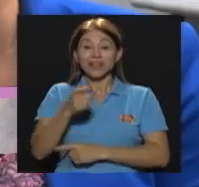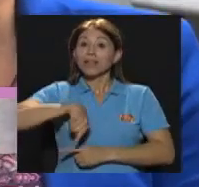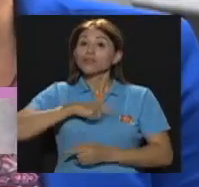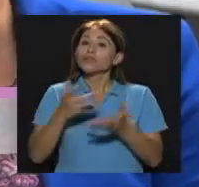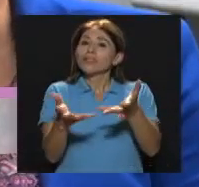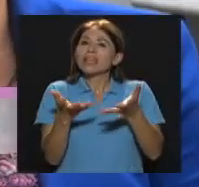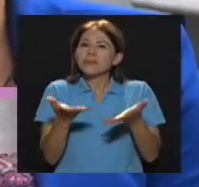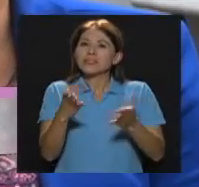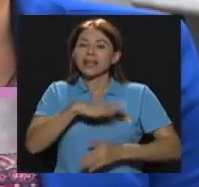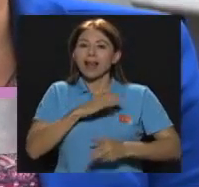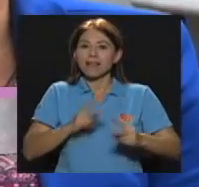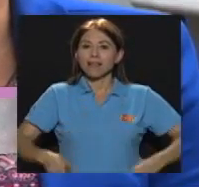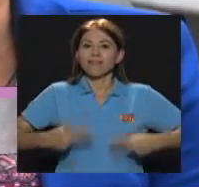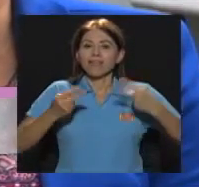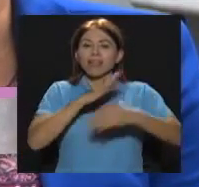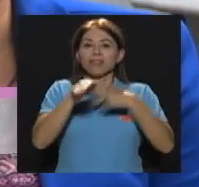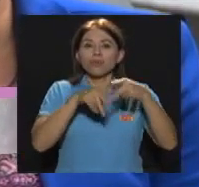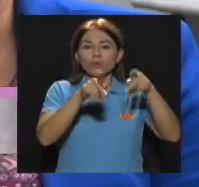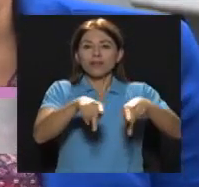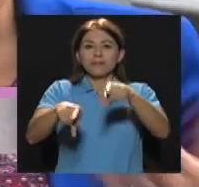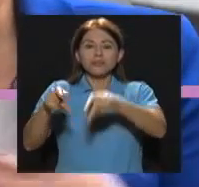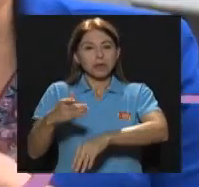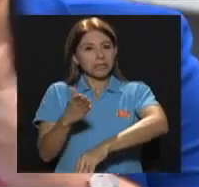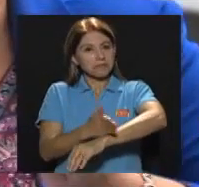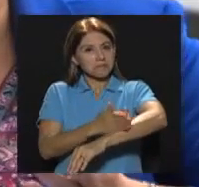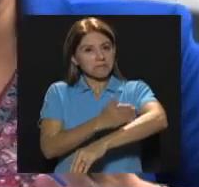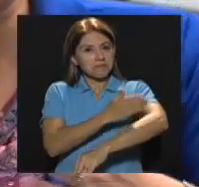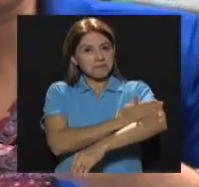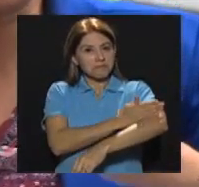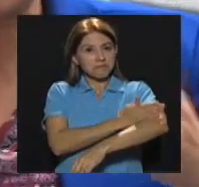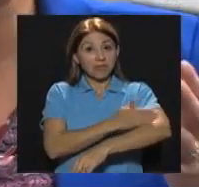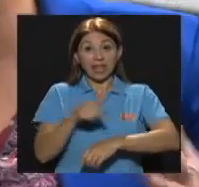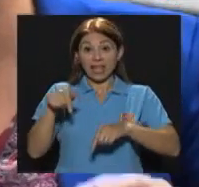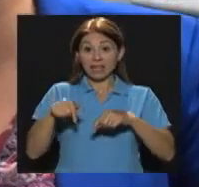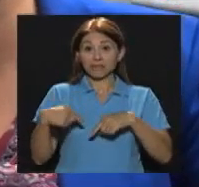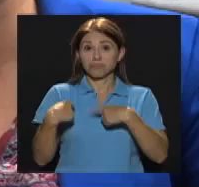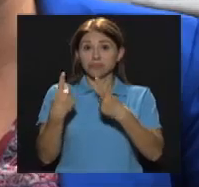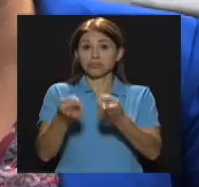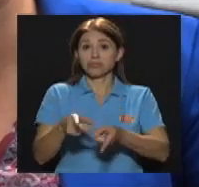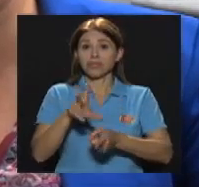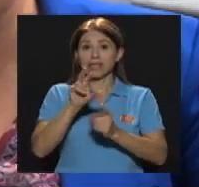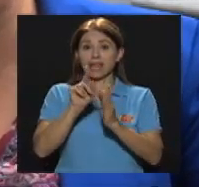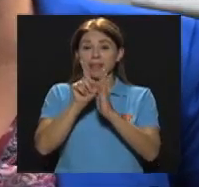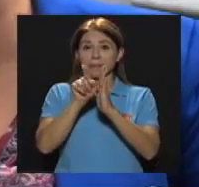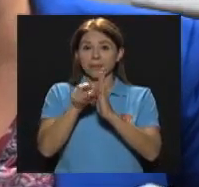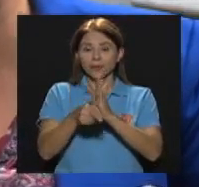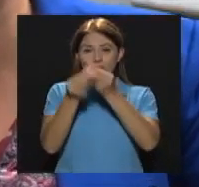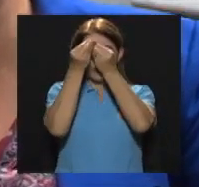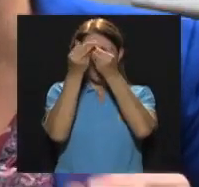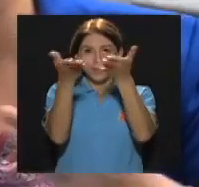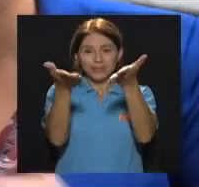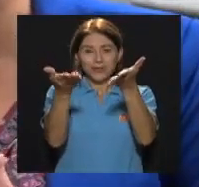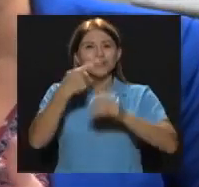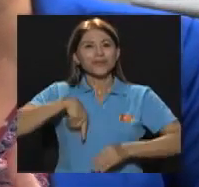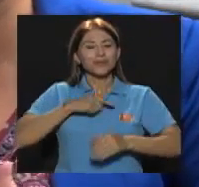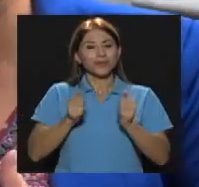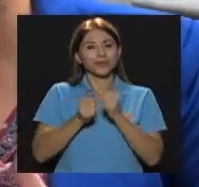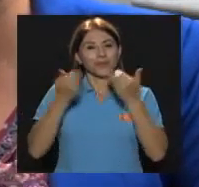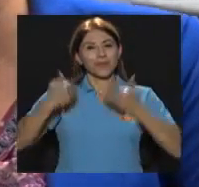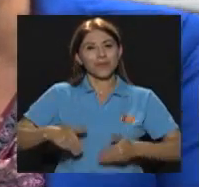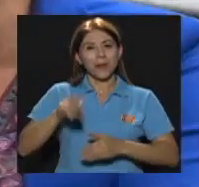mejorar la calidad de vida de todos y todas. En estos 30 minutos de información estaremos acompañándoles María del